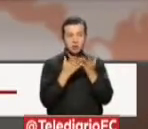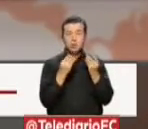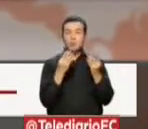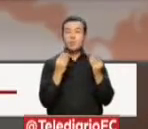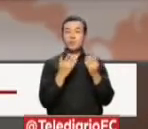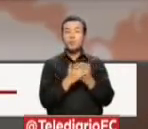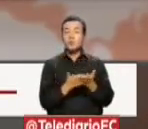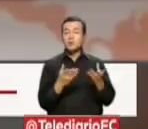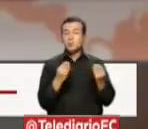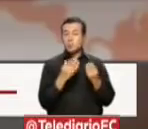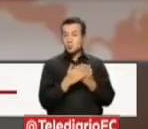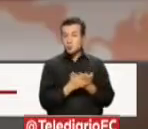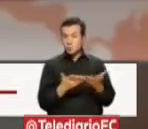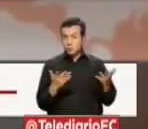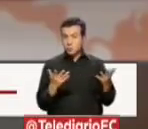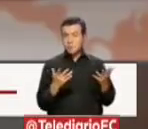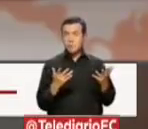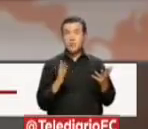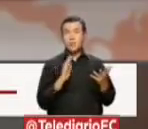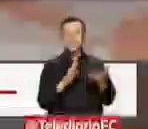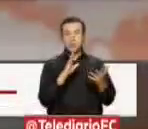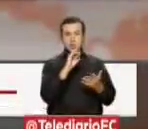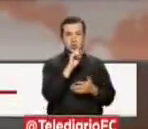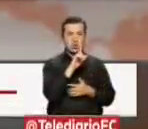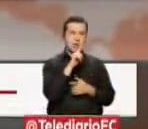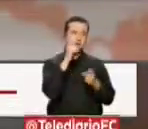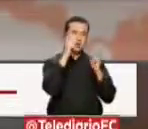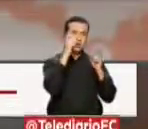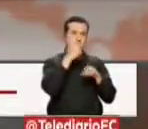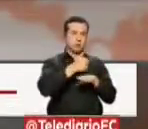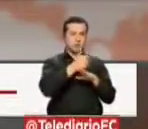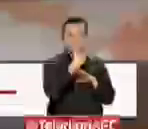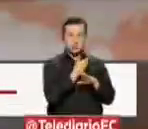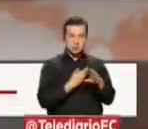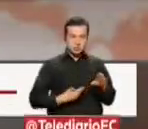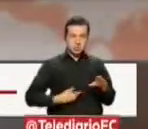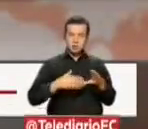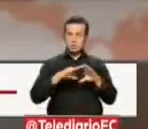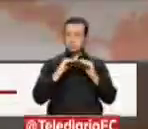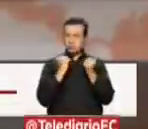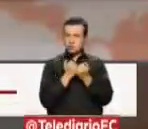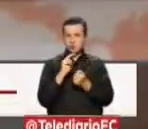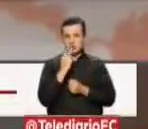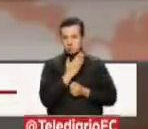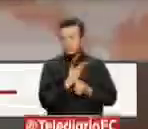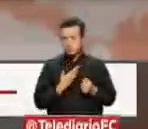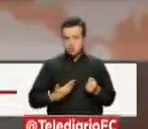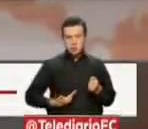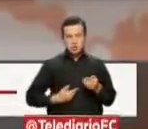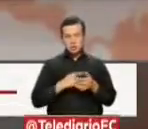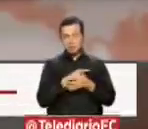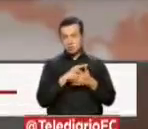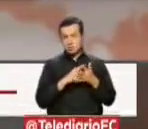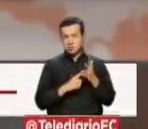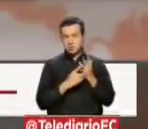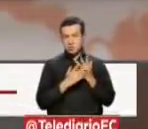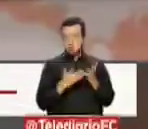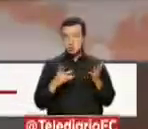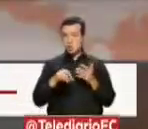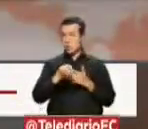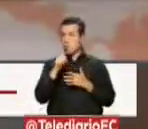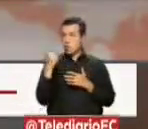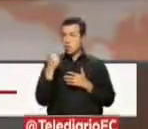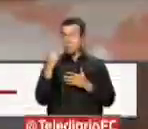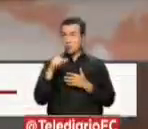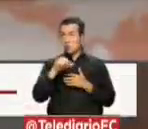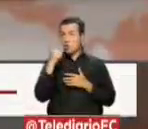mayoría tiene el CAL, tiene la presidencia de las comisiones, vicepresidencias, etcétera, con lo cual las otras formas